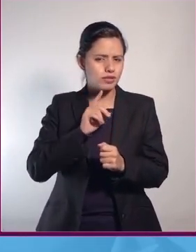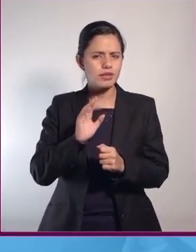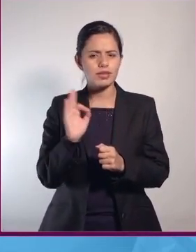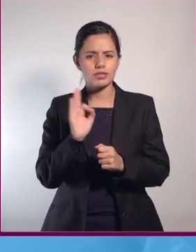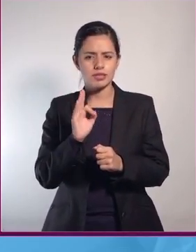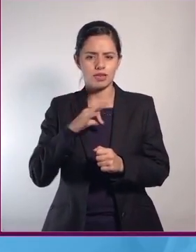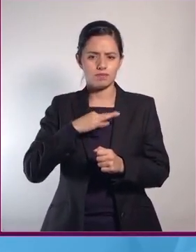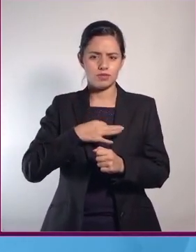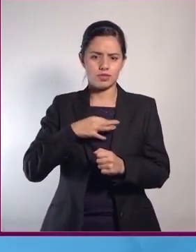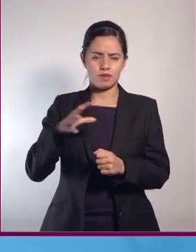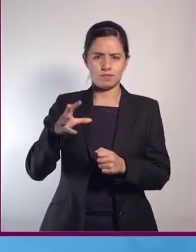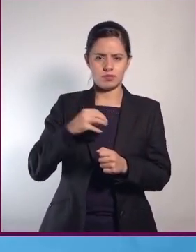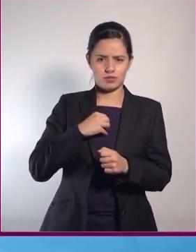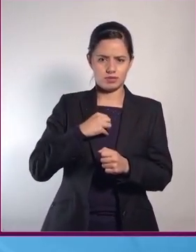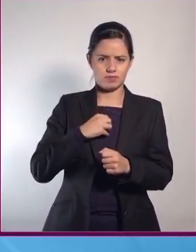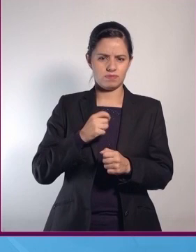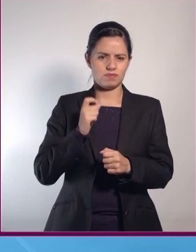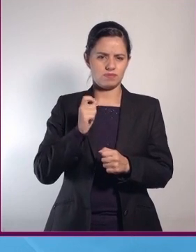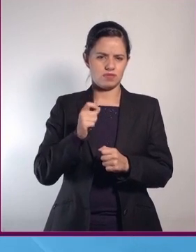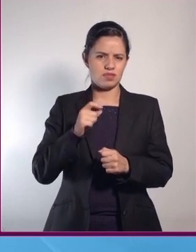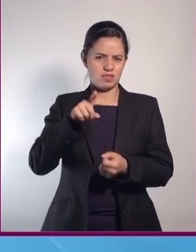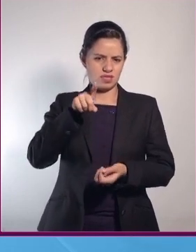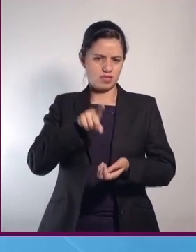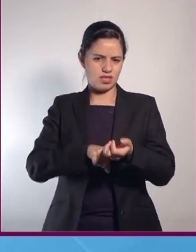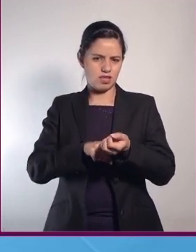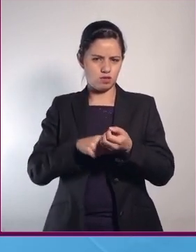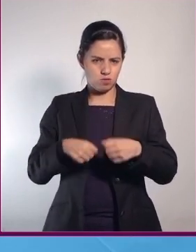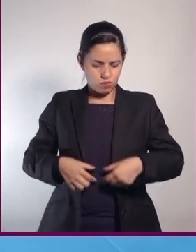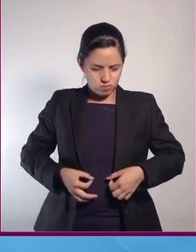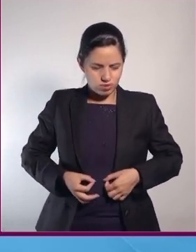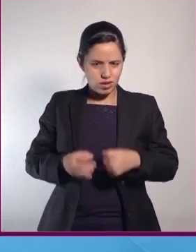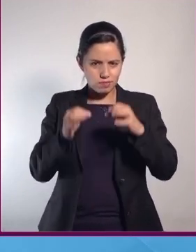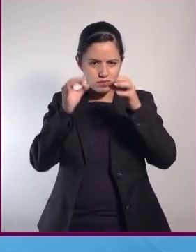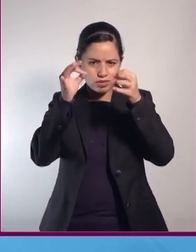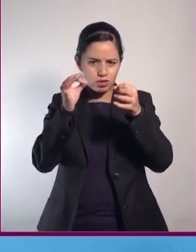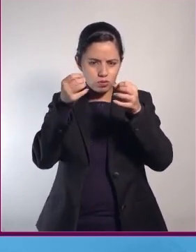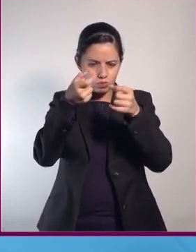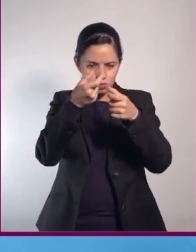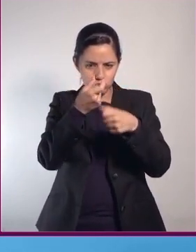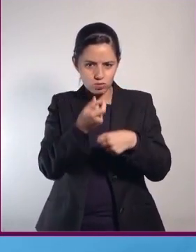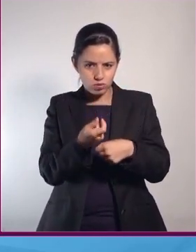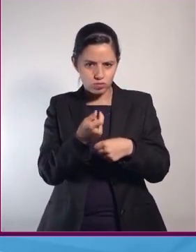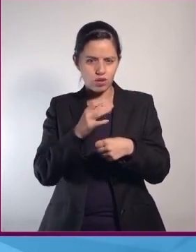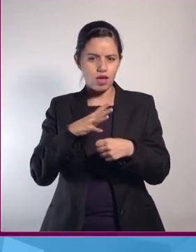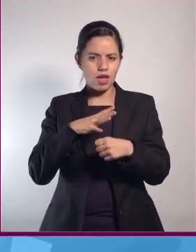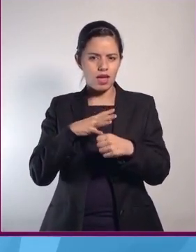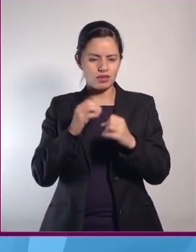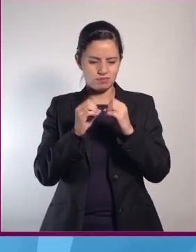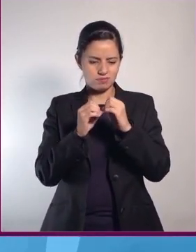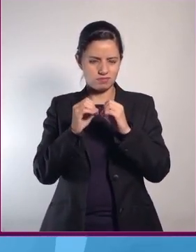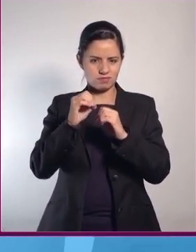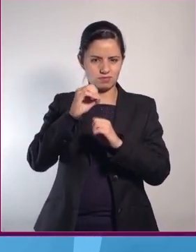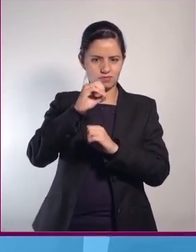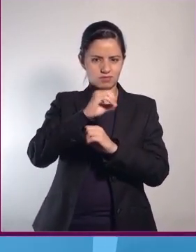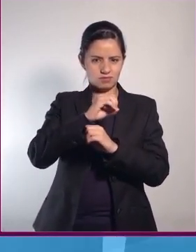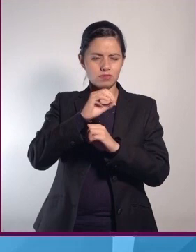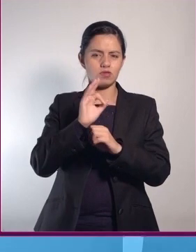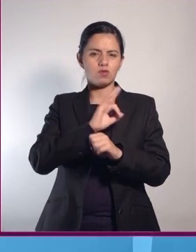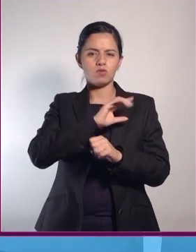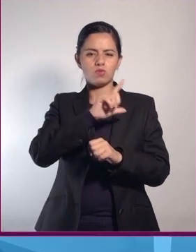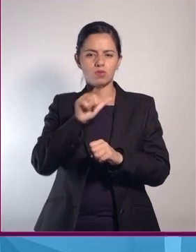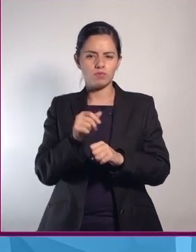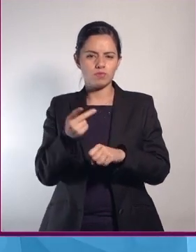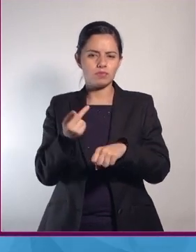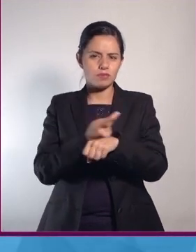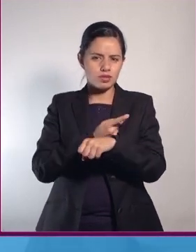causar displasia, un tipo de anormalidad en el cuello uterino. Y la displasia del cuello uterino puede progresar con el tiempo para